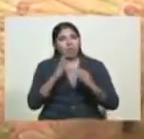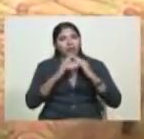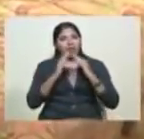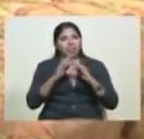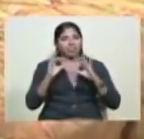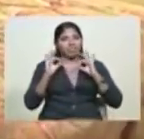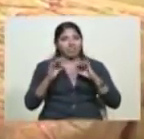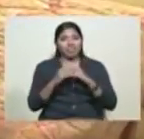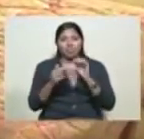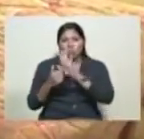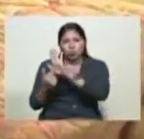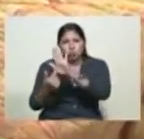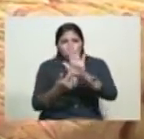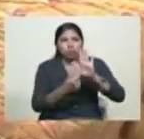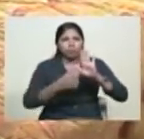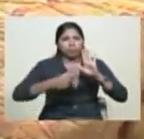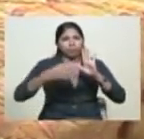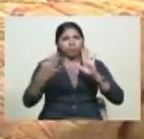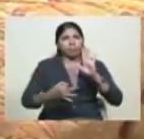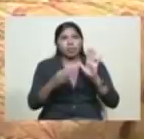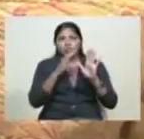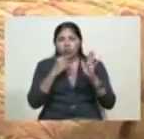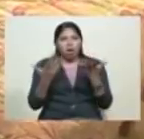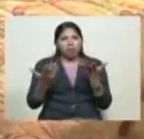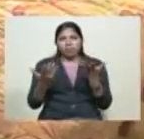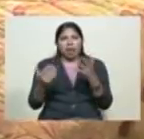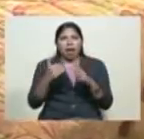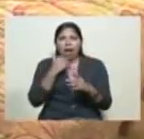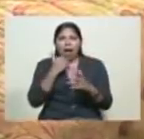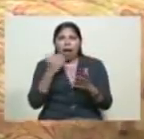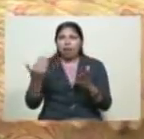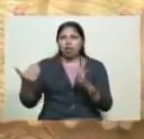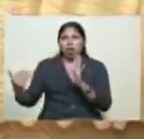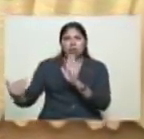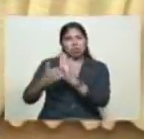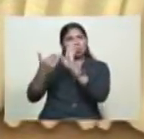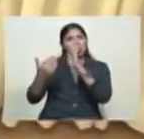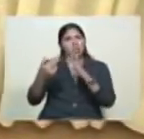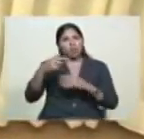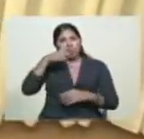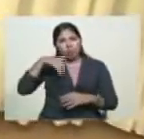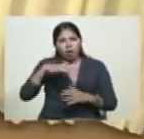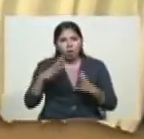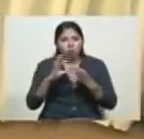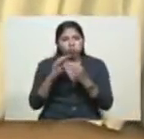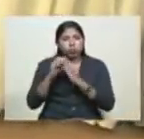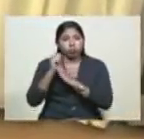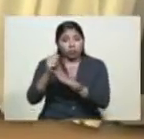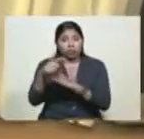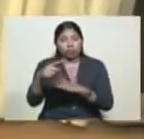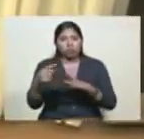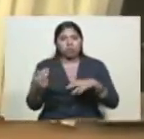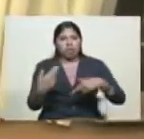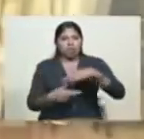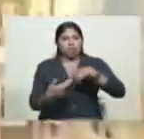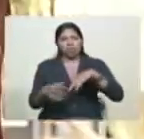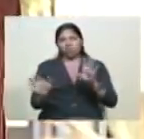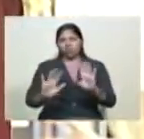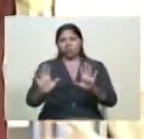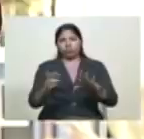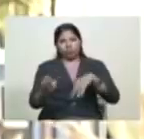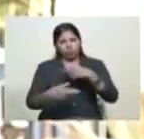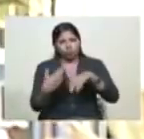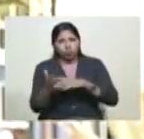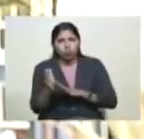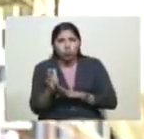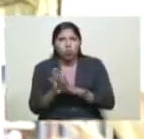es una demostración de que no hay adversidad que detenga la voluntad de un pueblo y el liderazgo que usted bien ha sabido llevar adelante